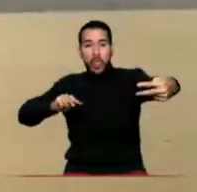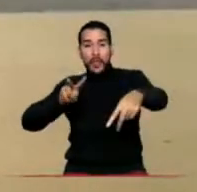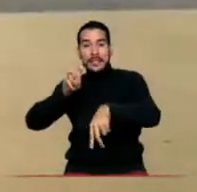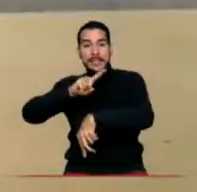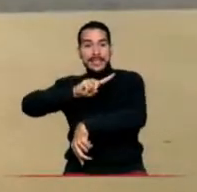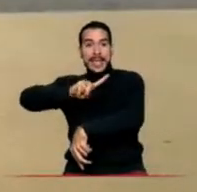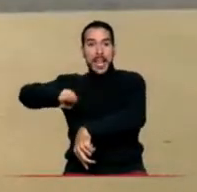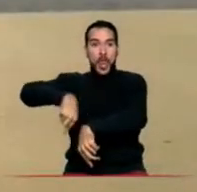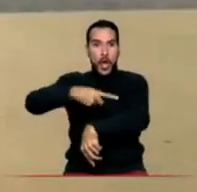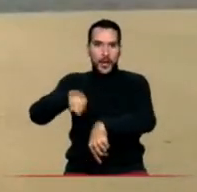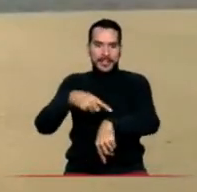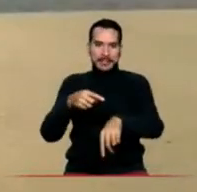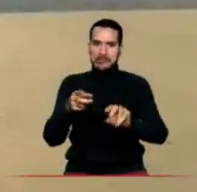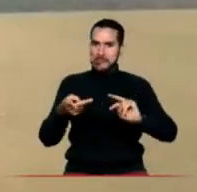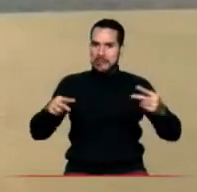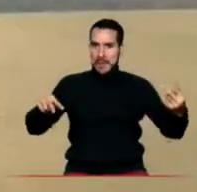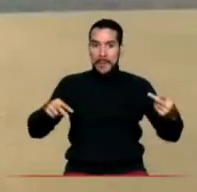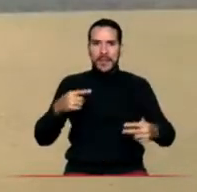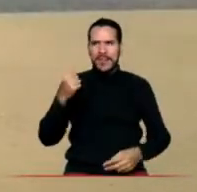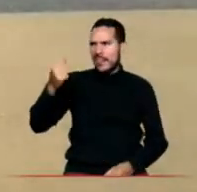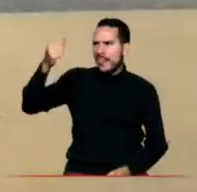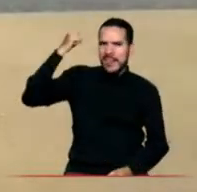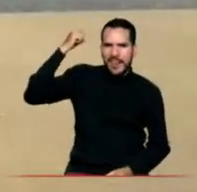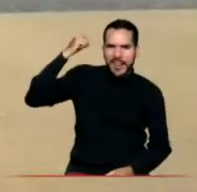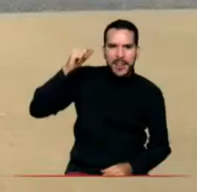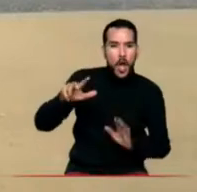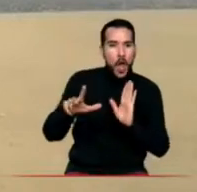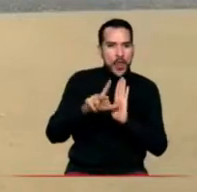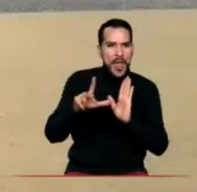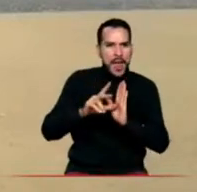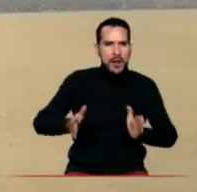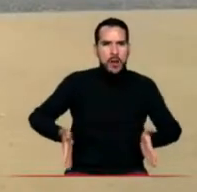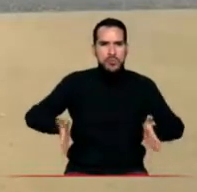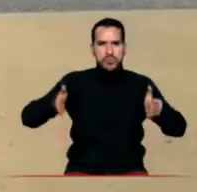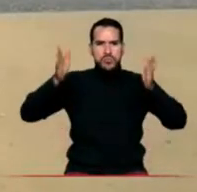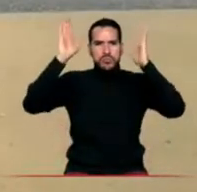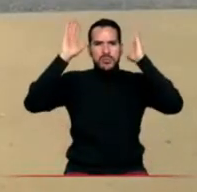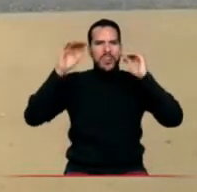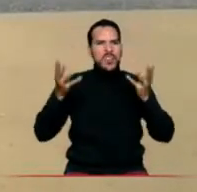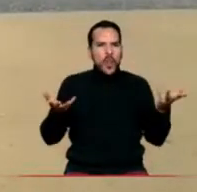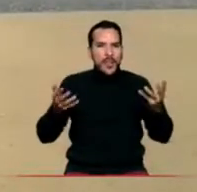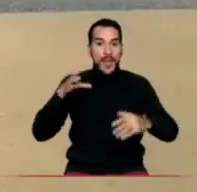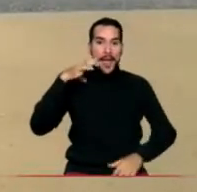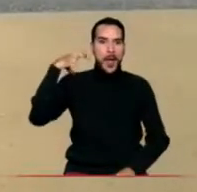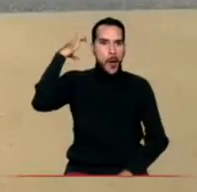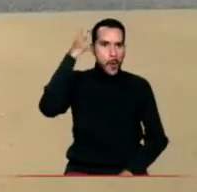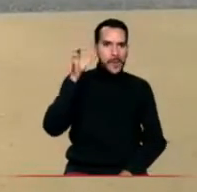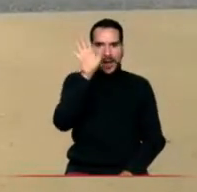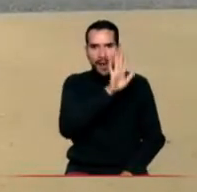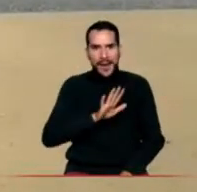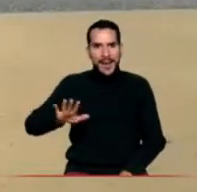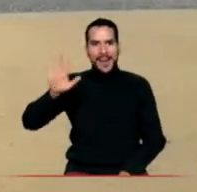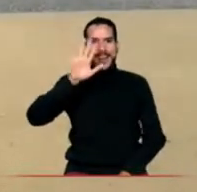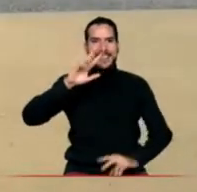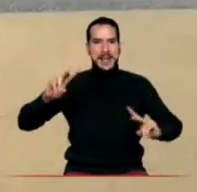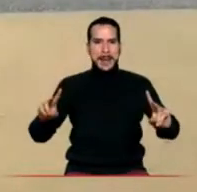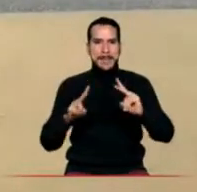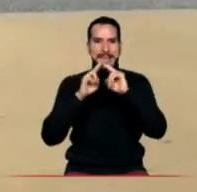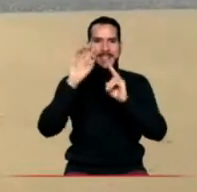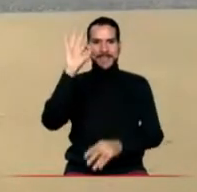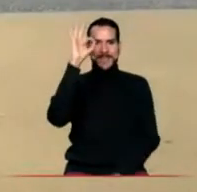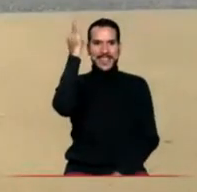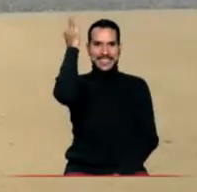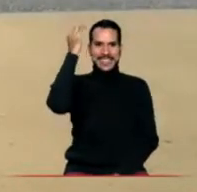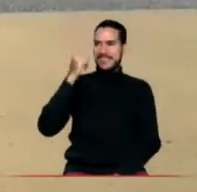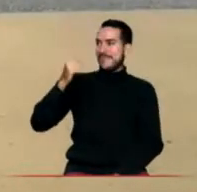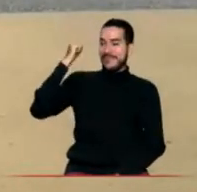Inválidos, uno de los sitios históricos de París, de Francia, aquí en territorio europeo. E iniciamos el bloque de deportes de